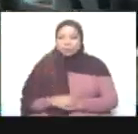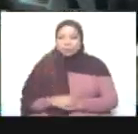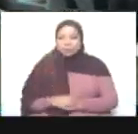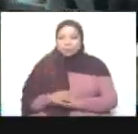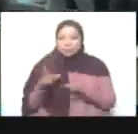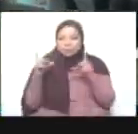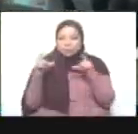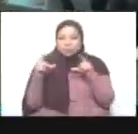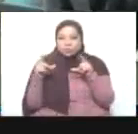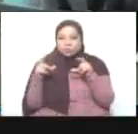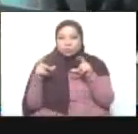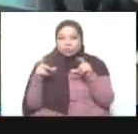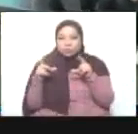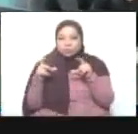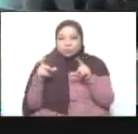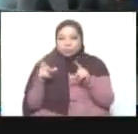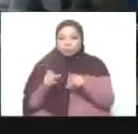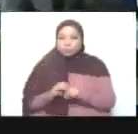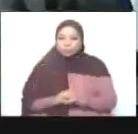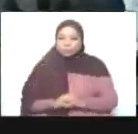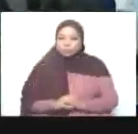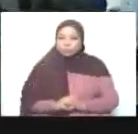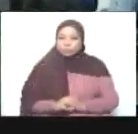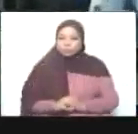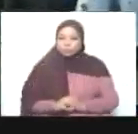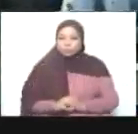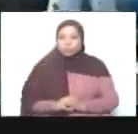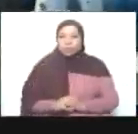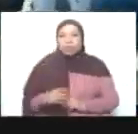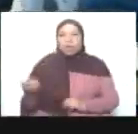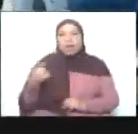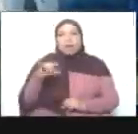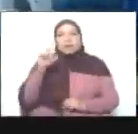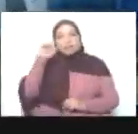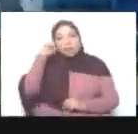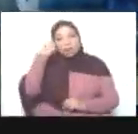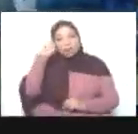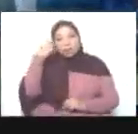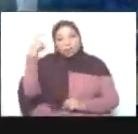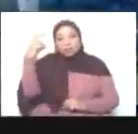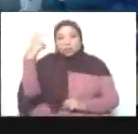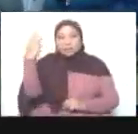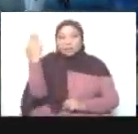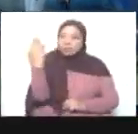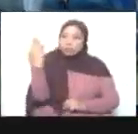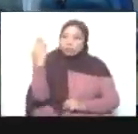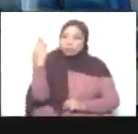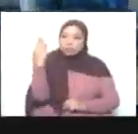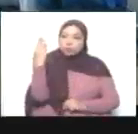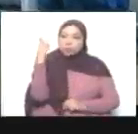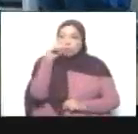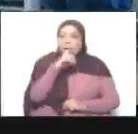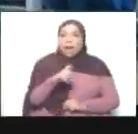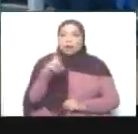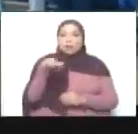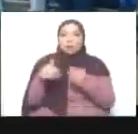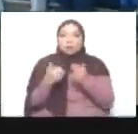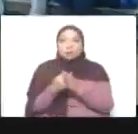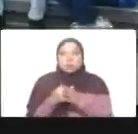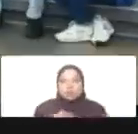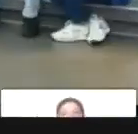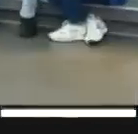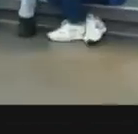a tomarnos una foto aquí. Para que ustedes lleguen a la luna, se acuerden de esta foto. ¿Ah? ¿En qué año van a llegar a la luna